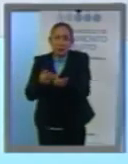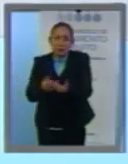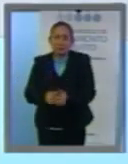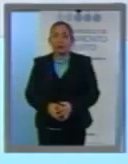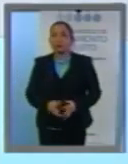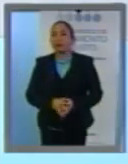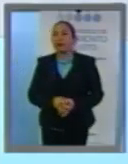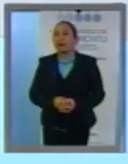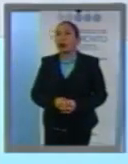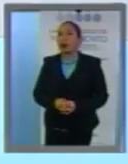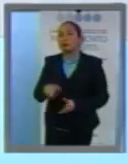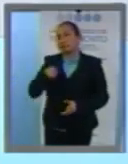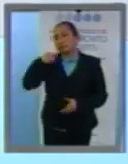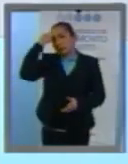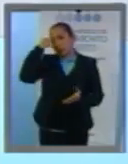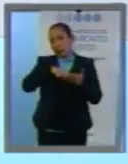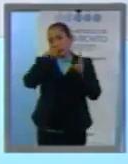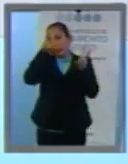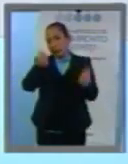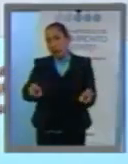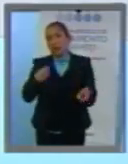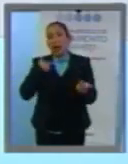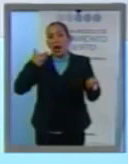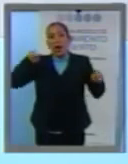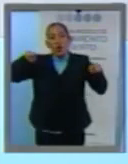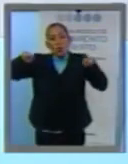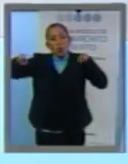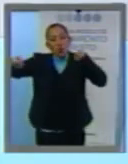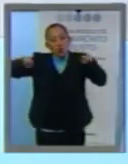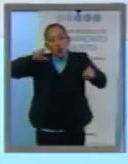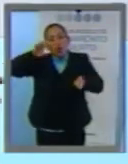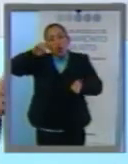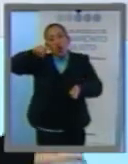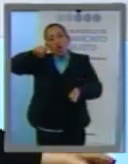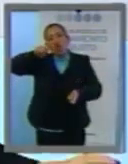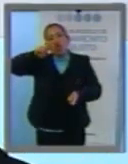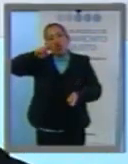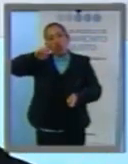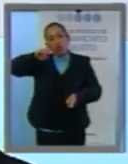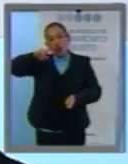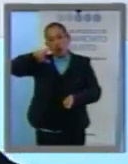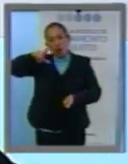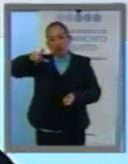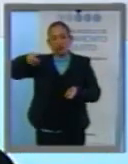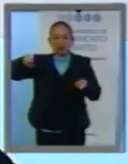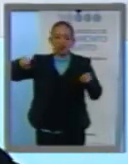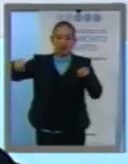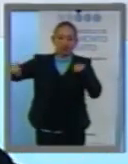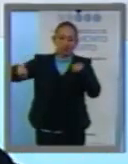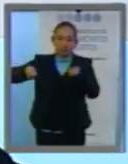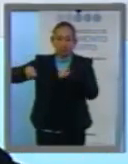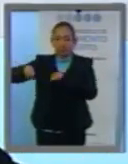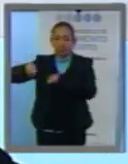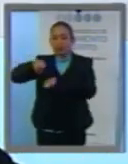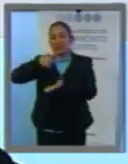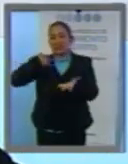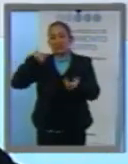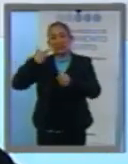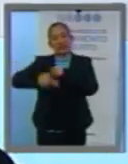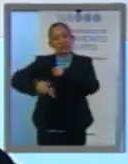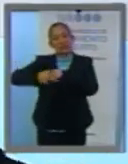Entonces, yo creo que el tema este del control, déjenme decirle así, del control de